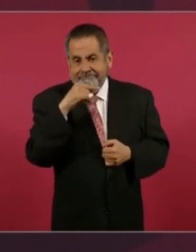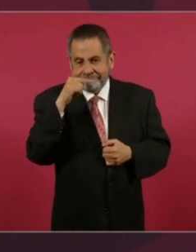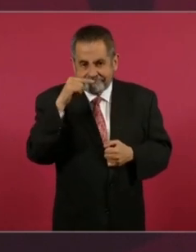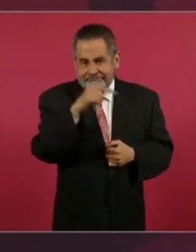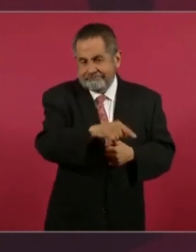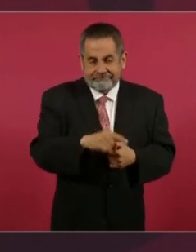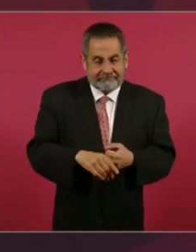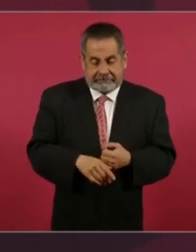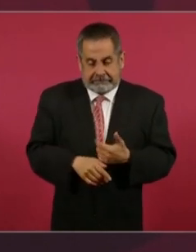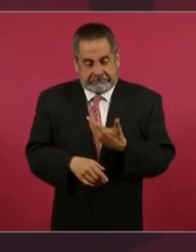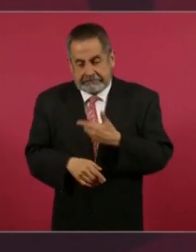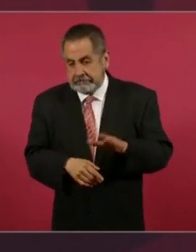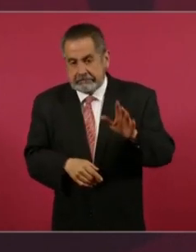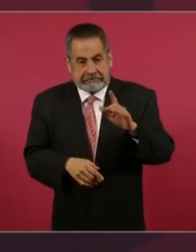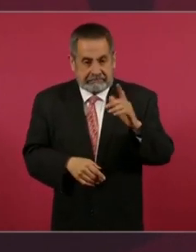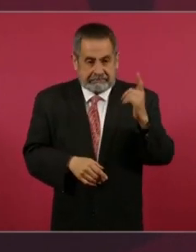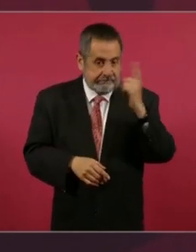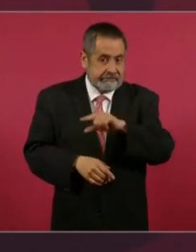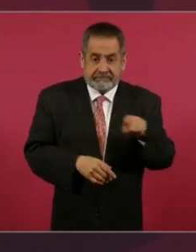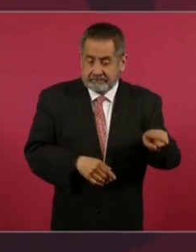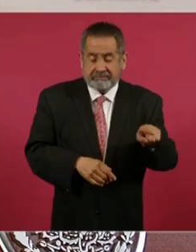de grave.